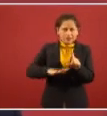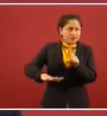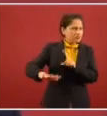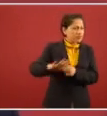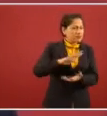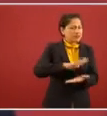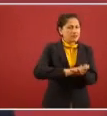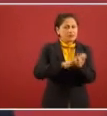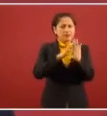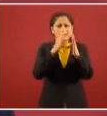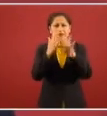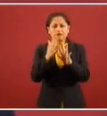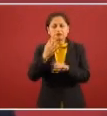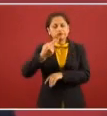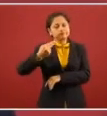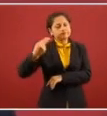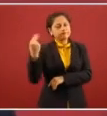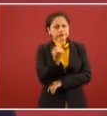familiar.